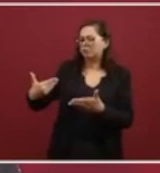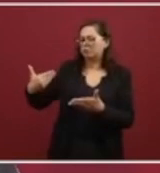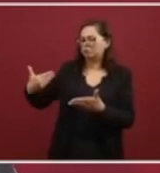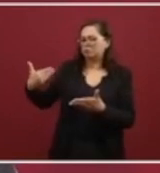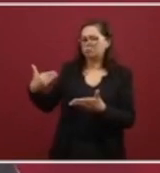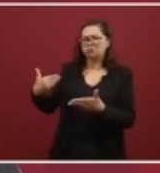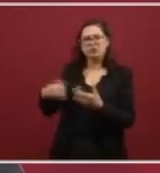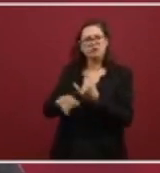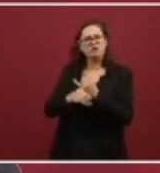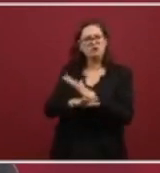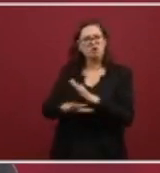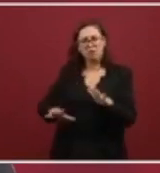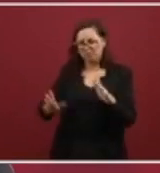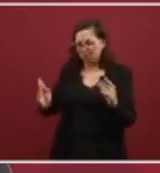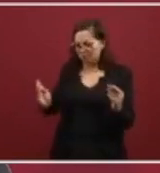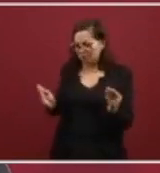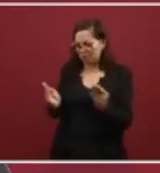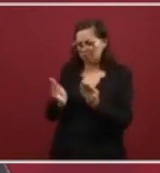hay.